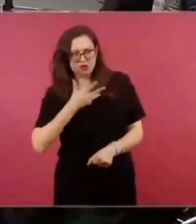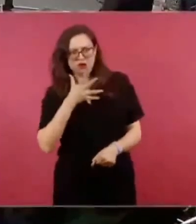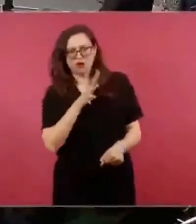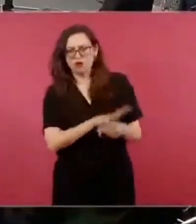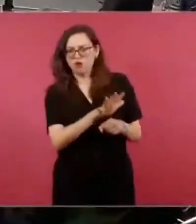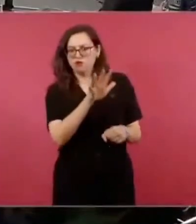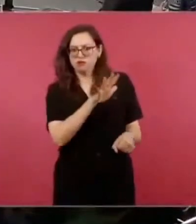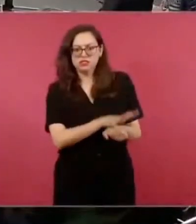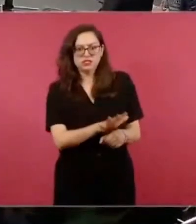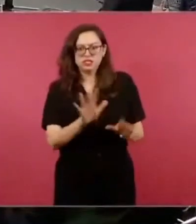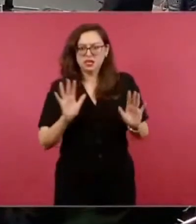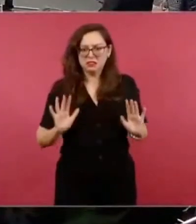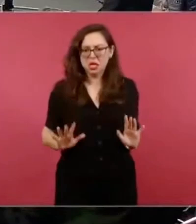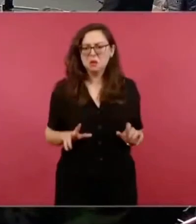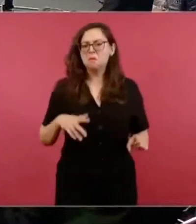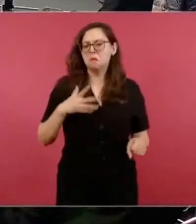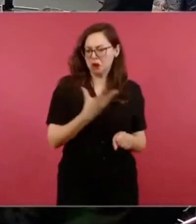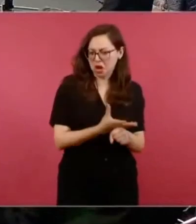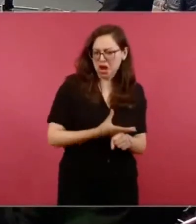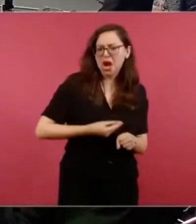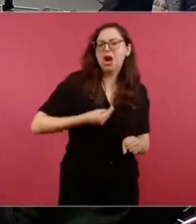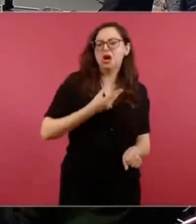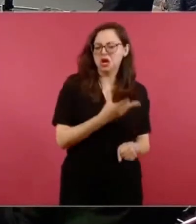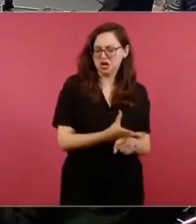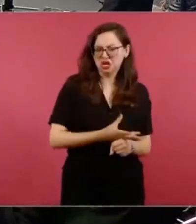a nuestros carros?